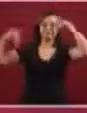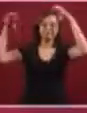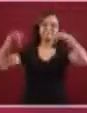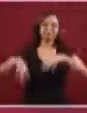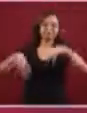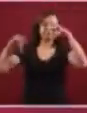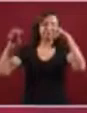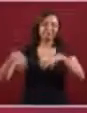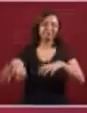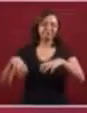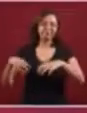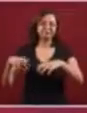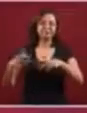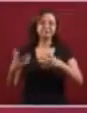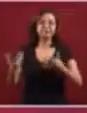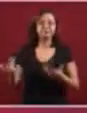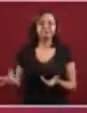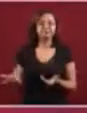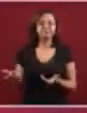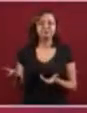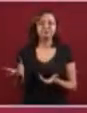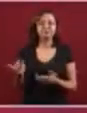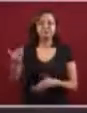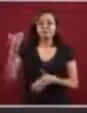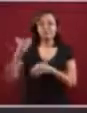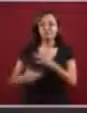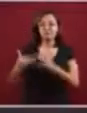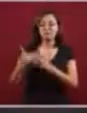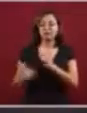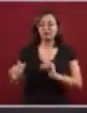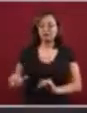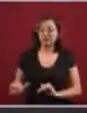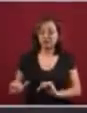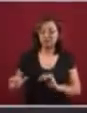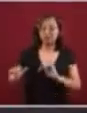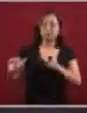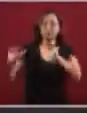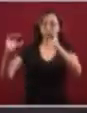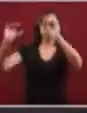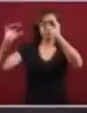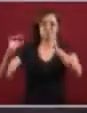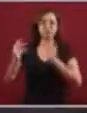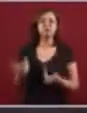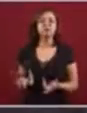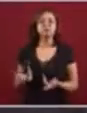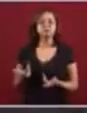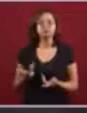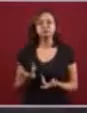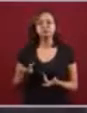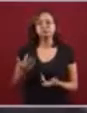todavía le falta altura, están en proceso, faltan también